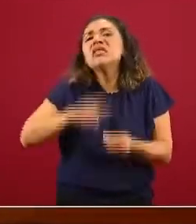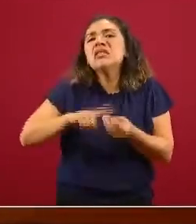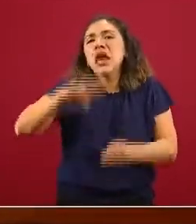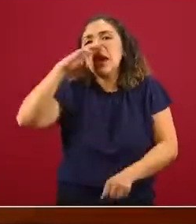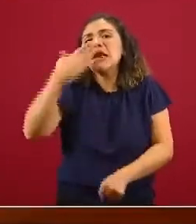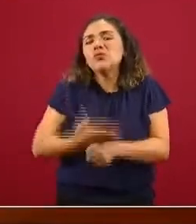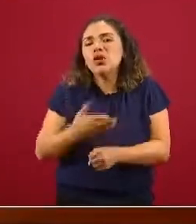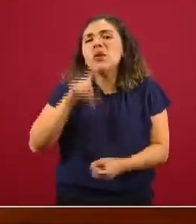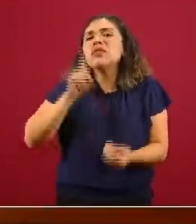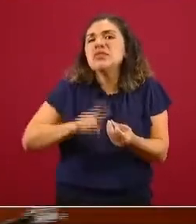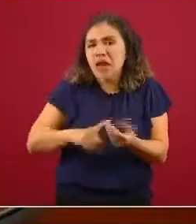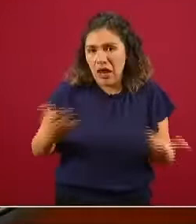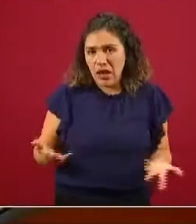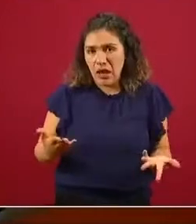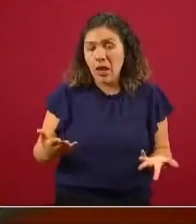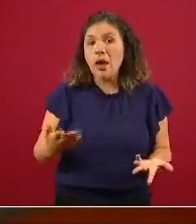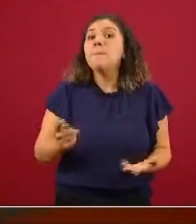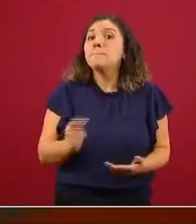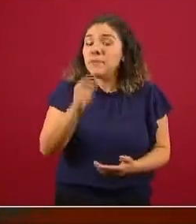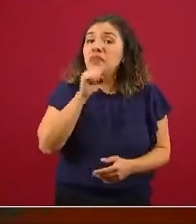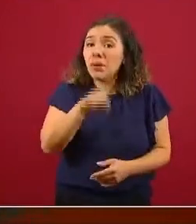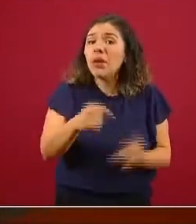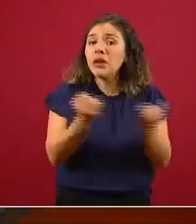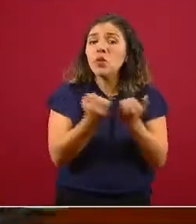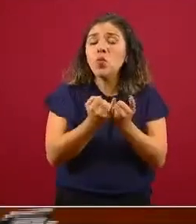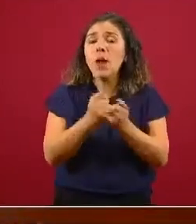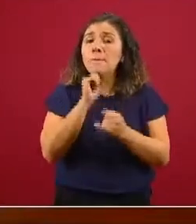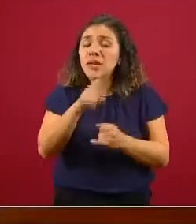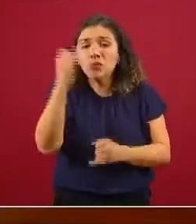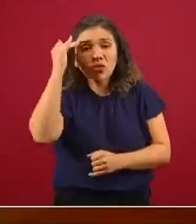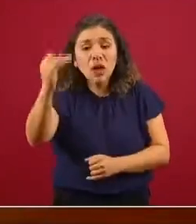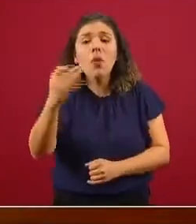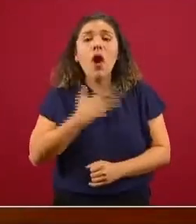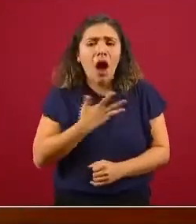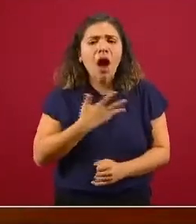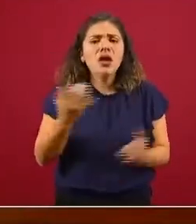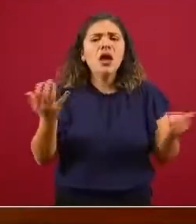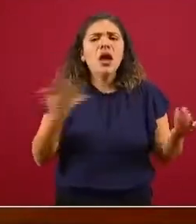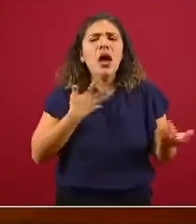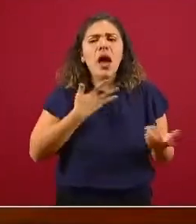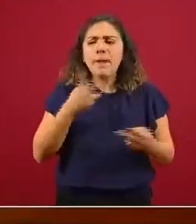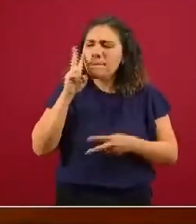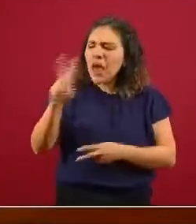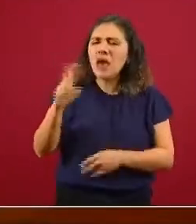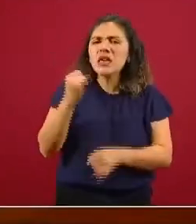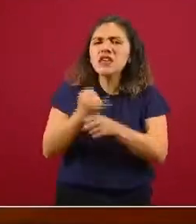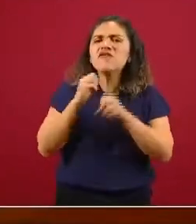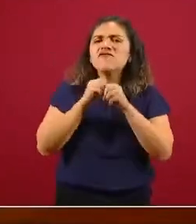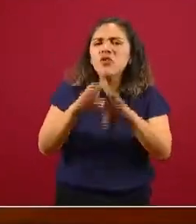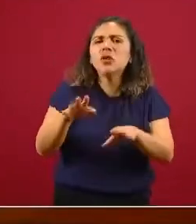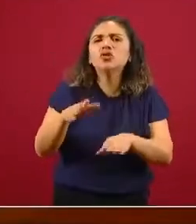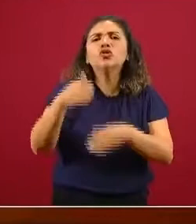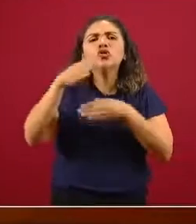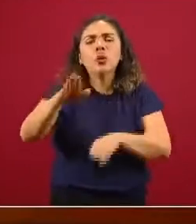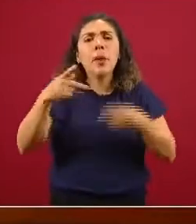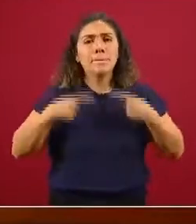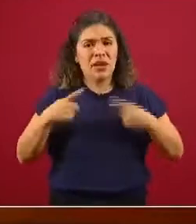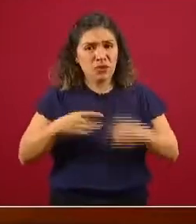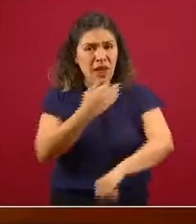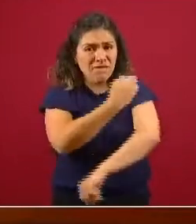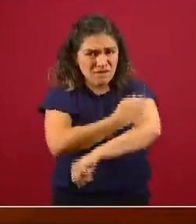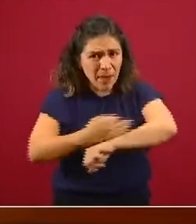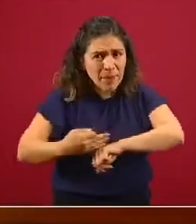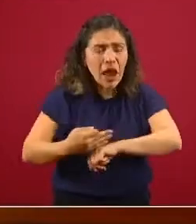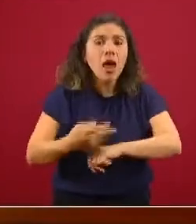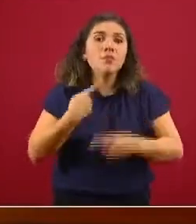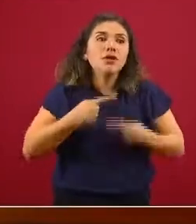son los responsables. Al mismo tiempo también, pues tenemos información de los familiares